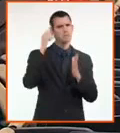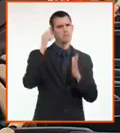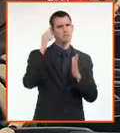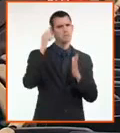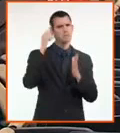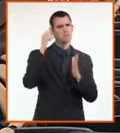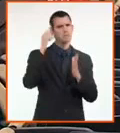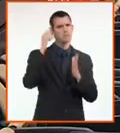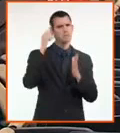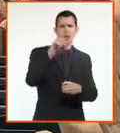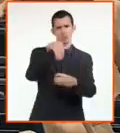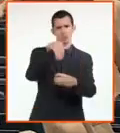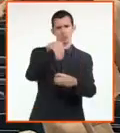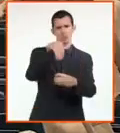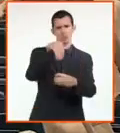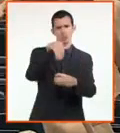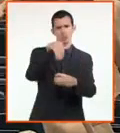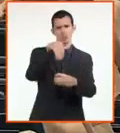para todas y todos.